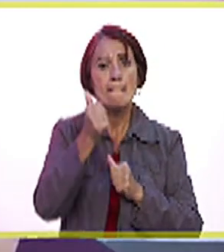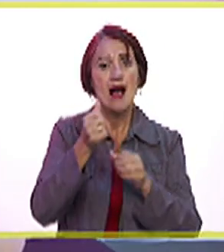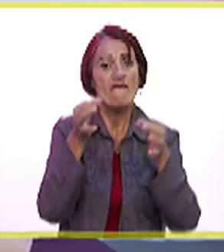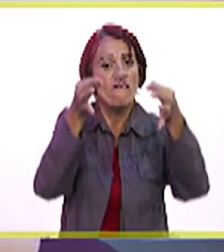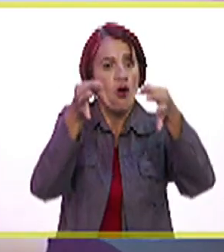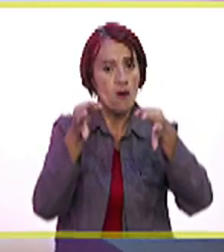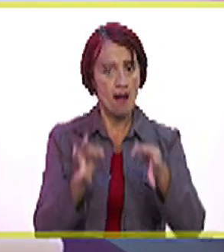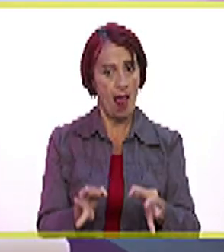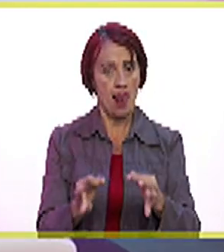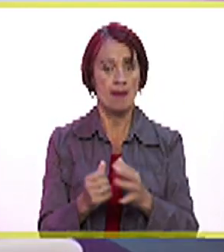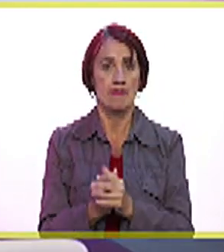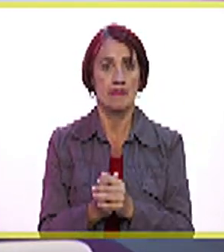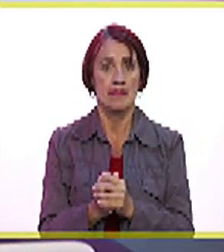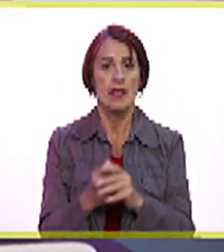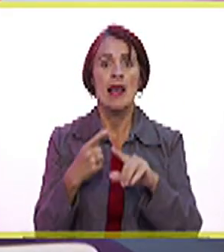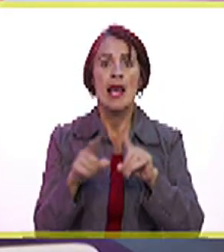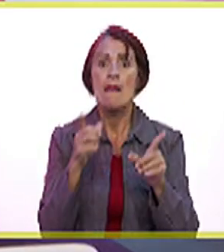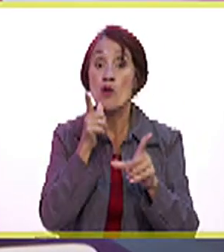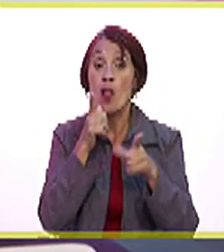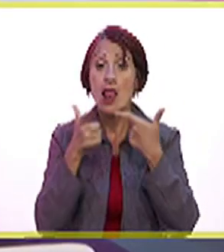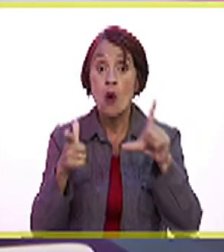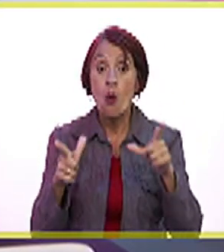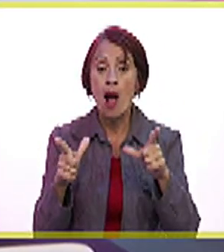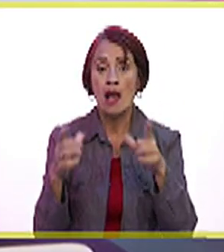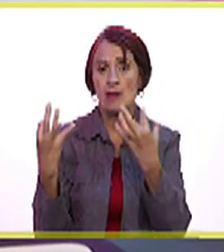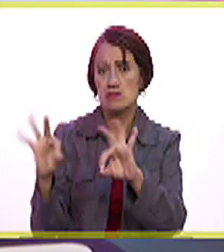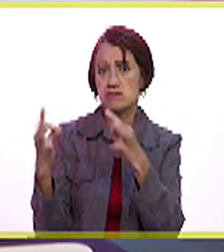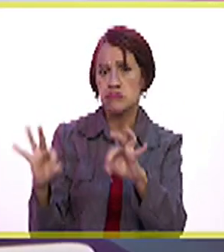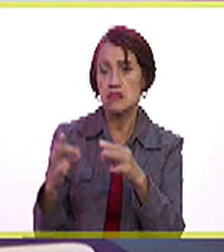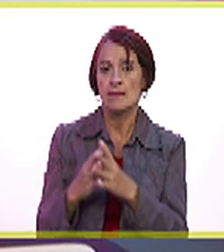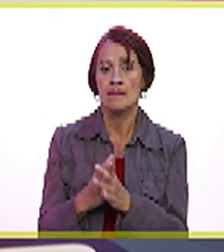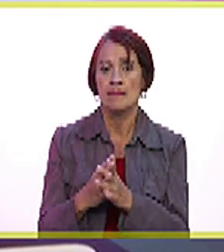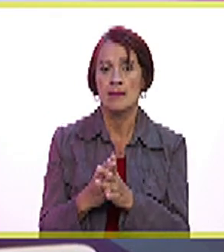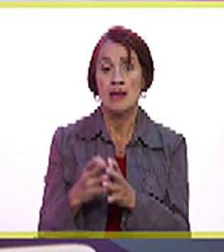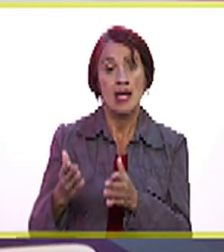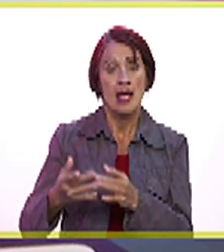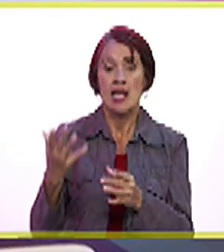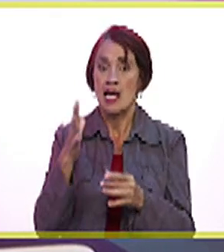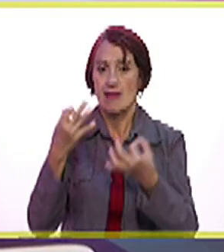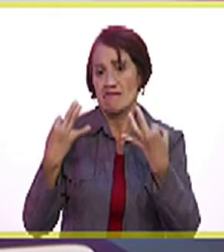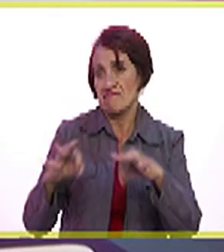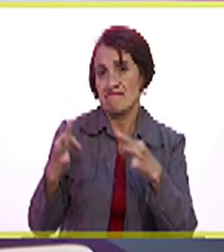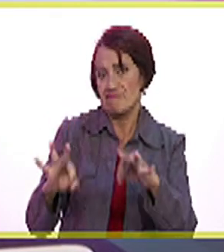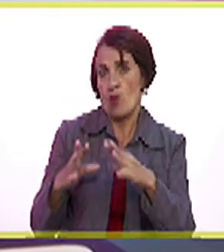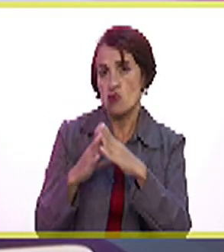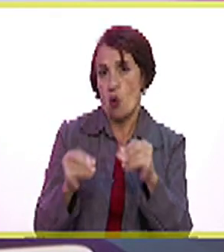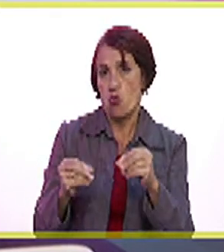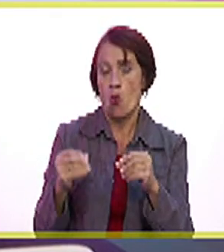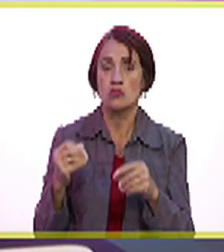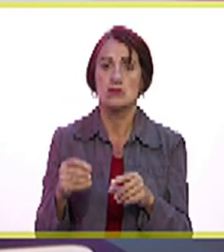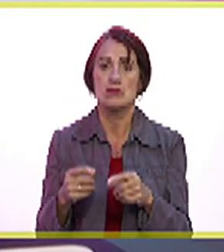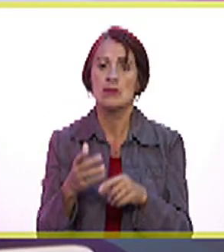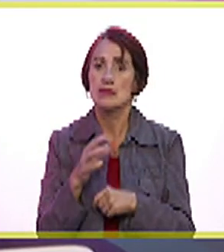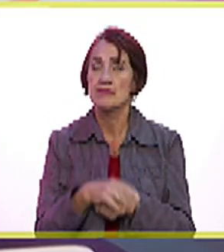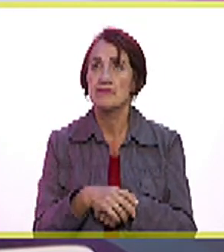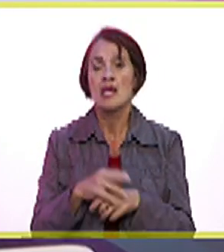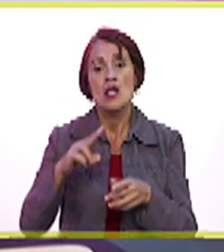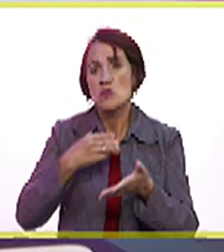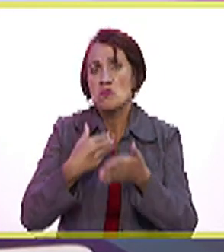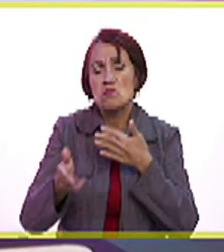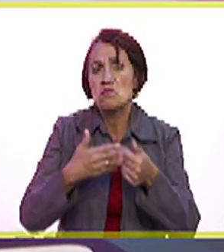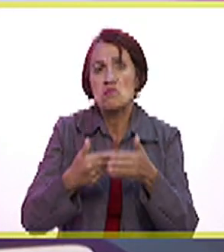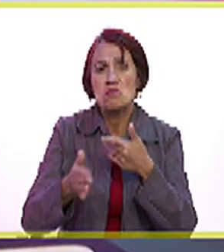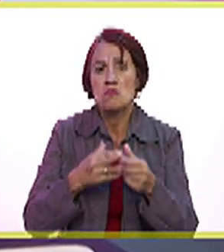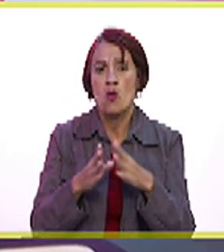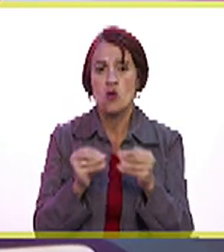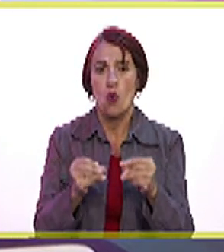como tal. Ahora, cuando yo hablo de un lenguaje coloquial, la diferencia entre esto es que es informal, quizás es sin importancia